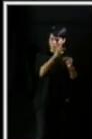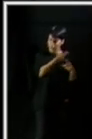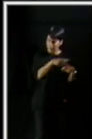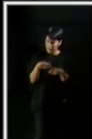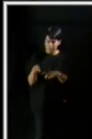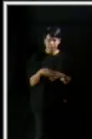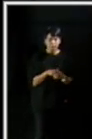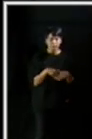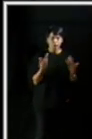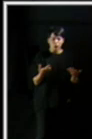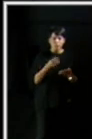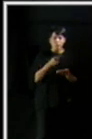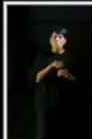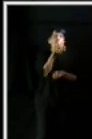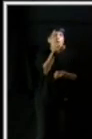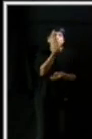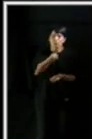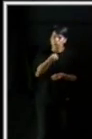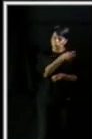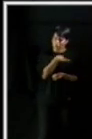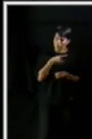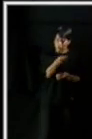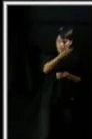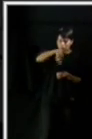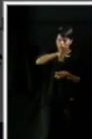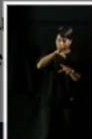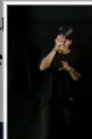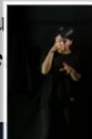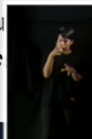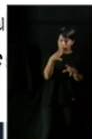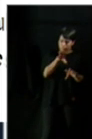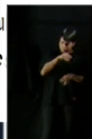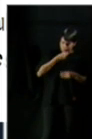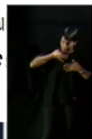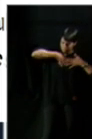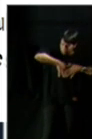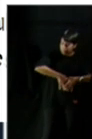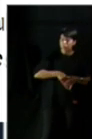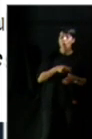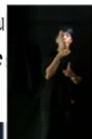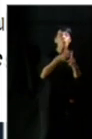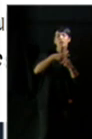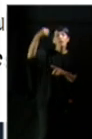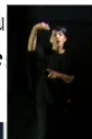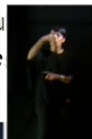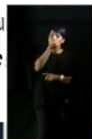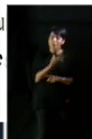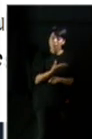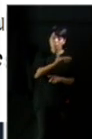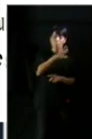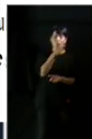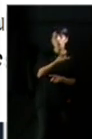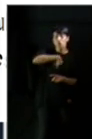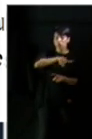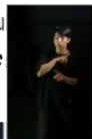el mensaje que quiero que os quedéis por favor utilizad bien esa luz nos vamos a quedar sin antibióticos y en